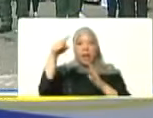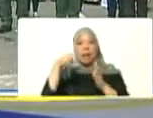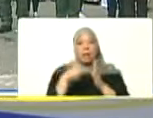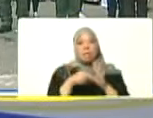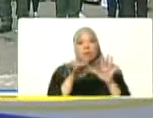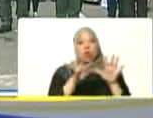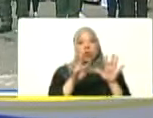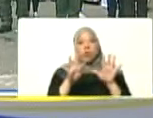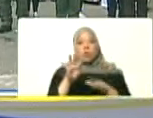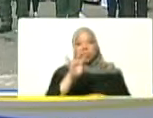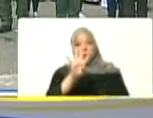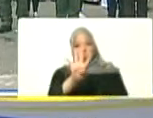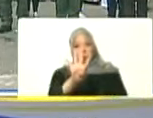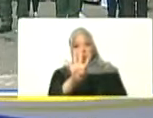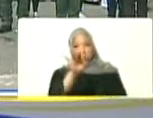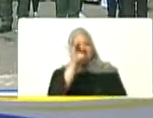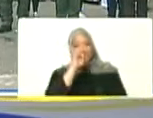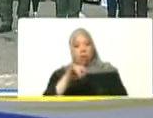94 íbamos por las calles